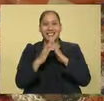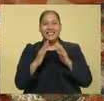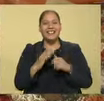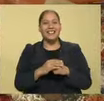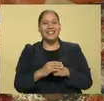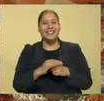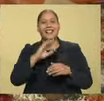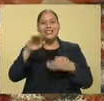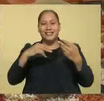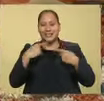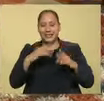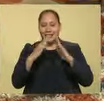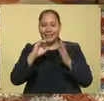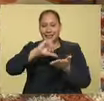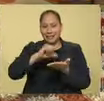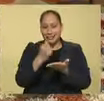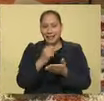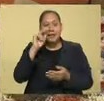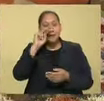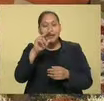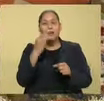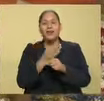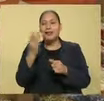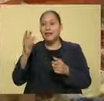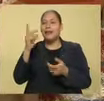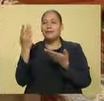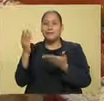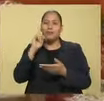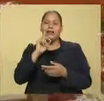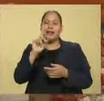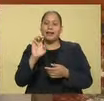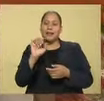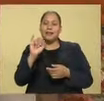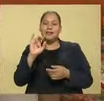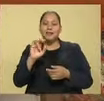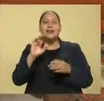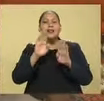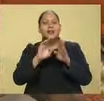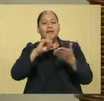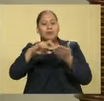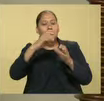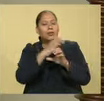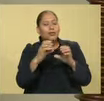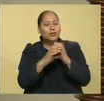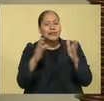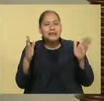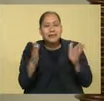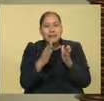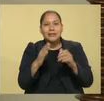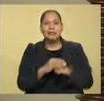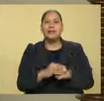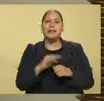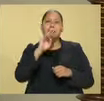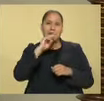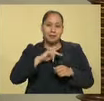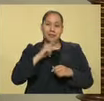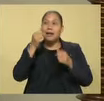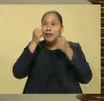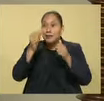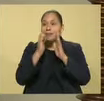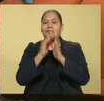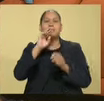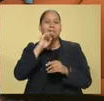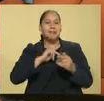las chaparritas de la casa que nos están viendo, nos va a dar Desi Navarro tips para comprar tallas petit. Mi madre. Mamá, mi mamá